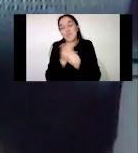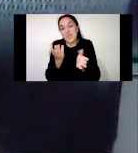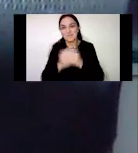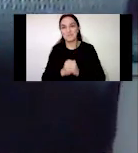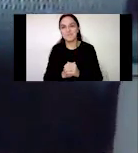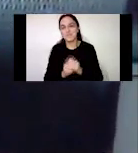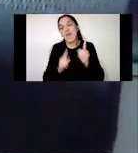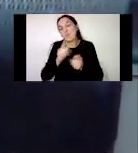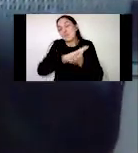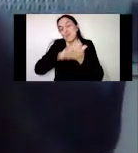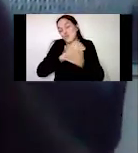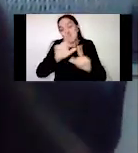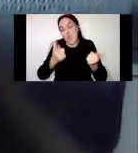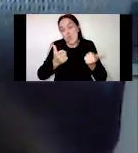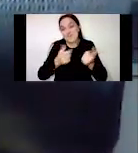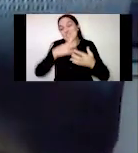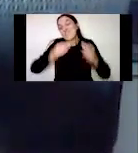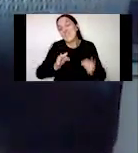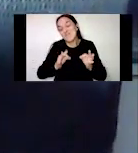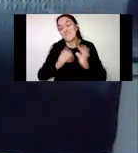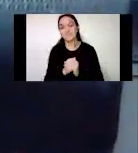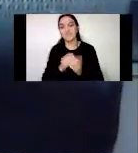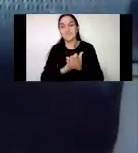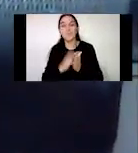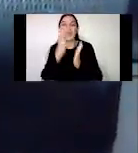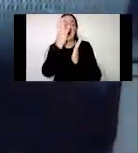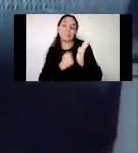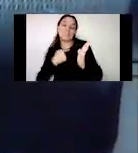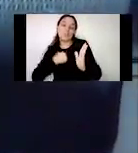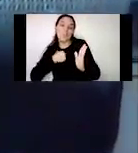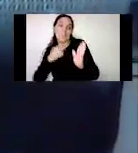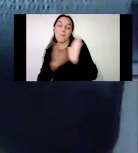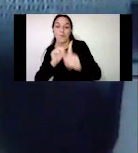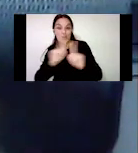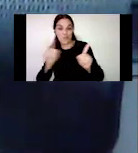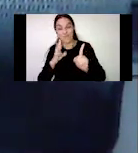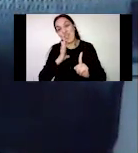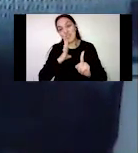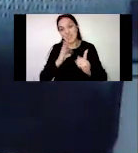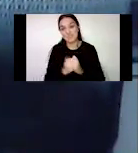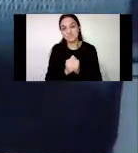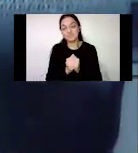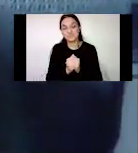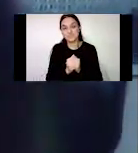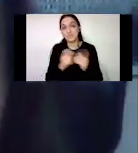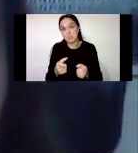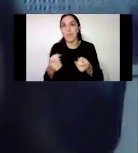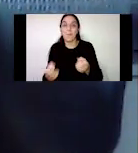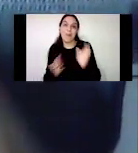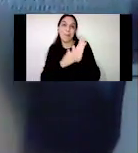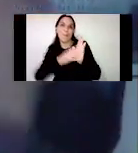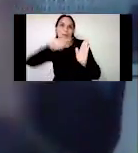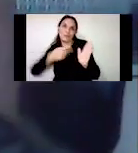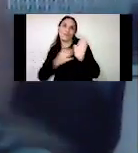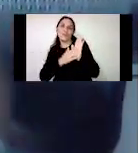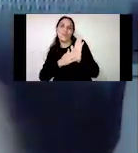tuve Espectacular. respuesta, les soy sincera, las retenciones no cargué el mío, no anda el que nos dieron de prueba, Y